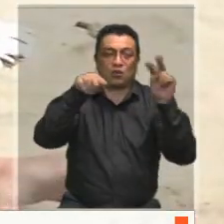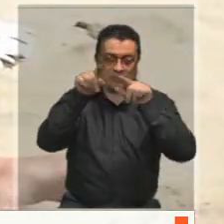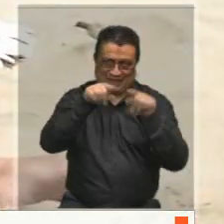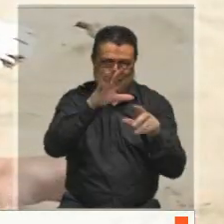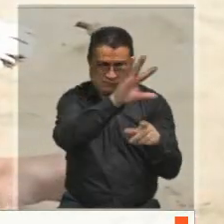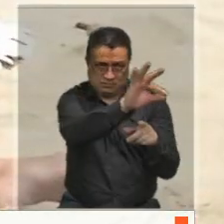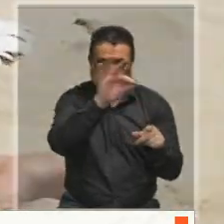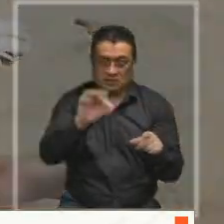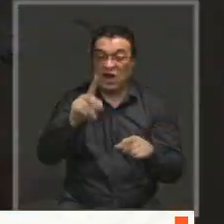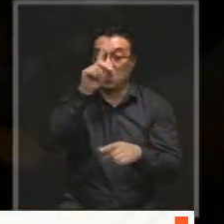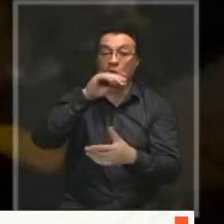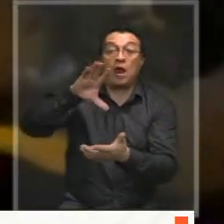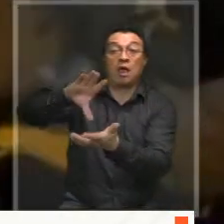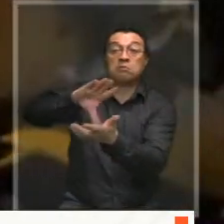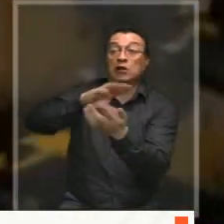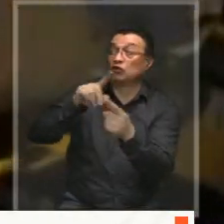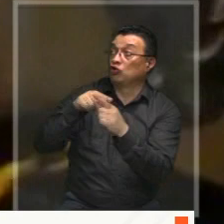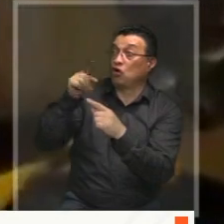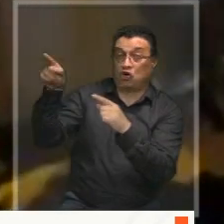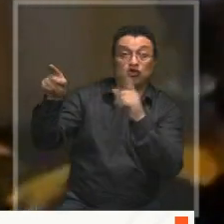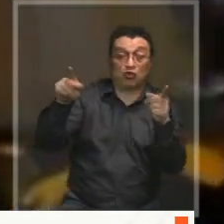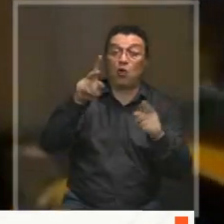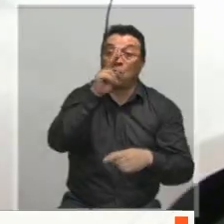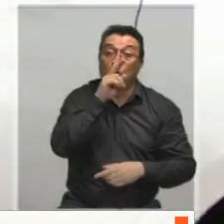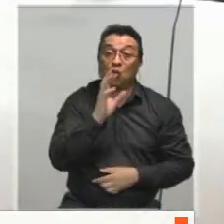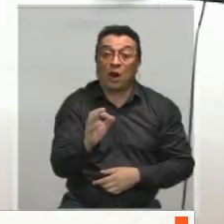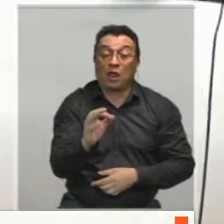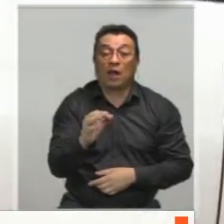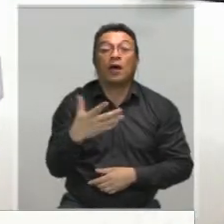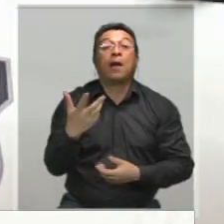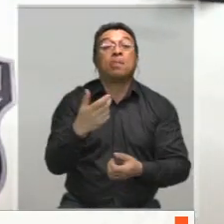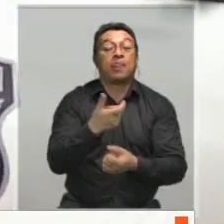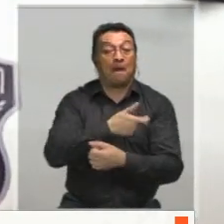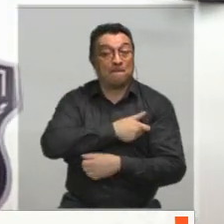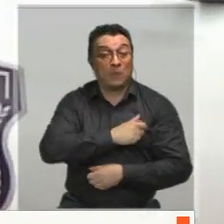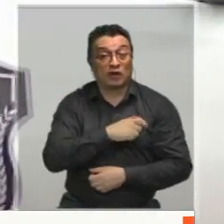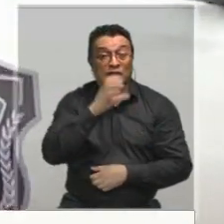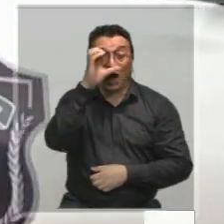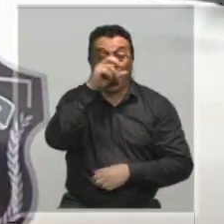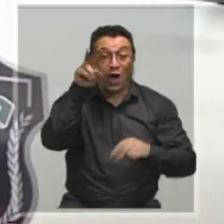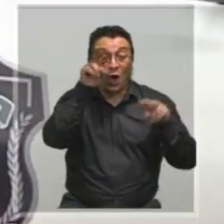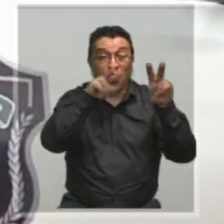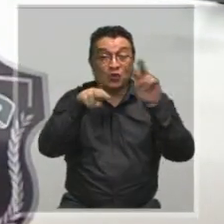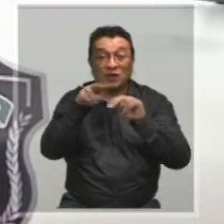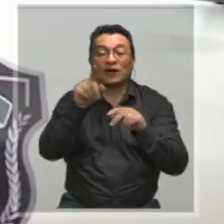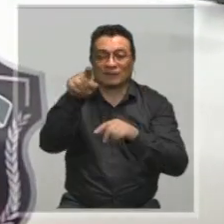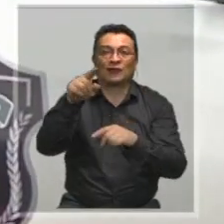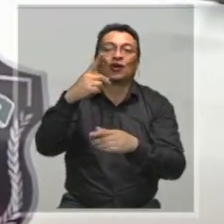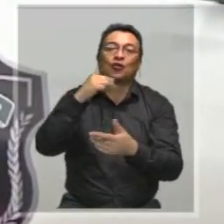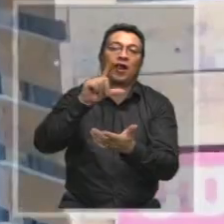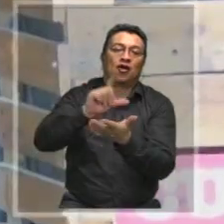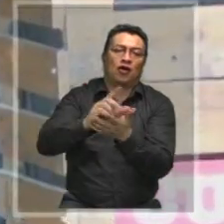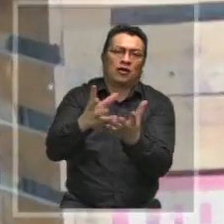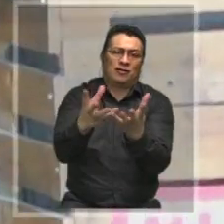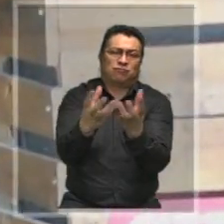lo es en los países vecinos. Hablar de policía turística, eso se veía en zonas donde